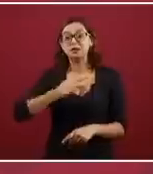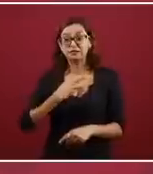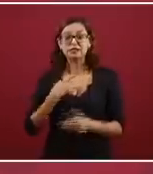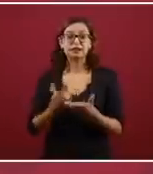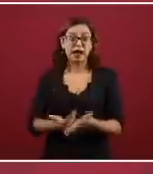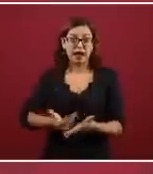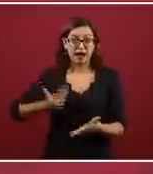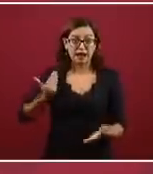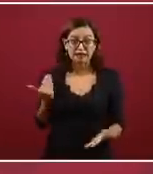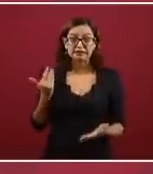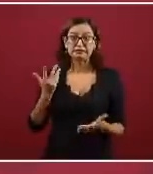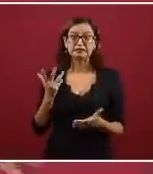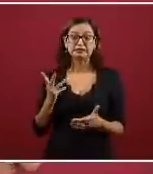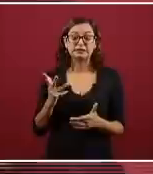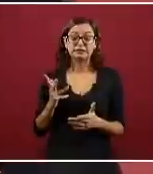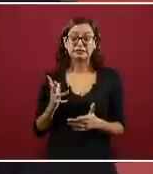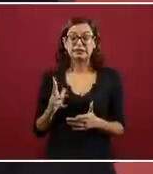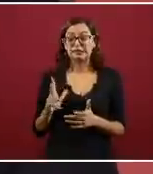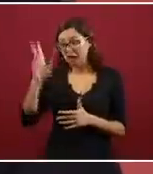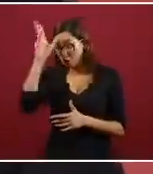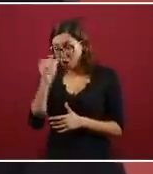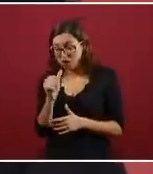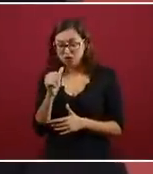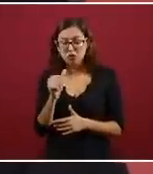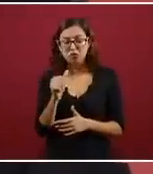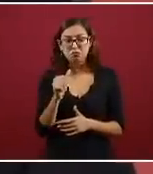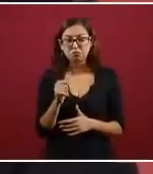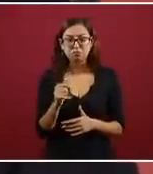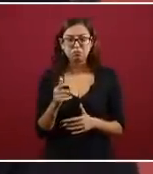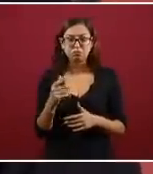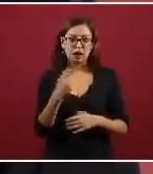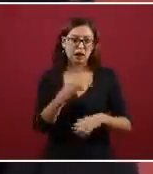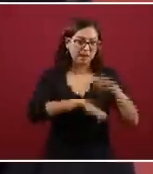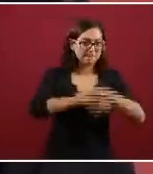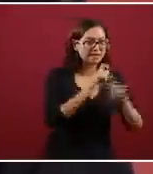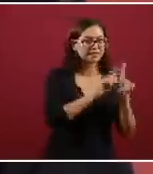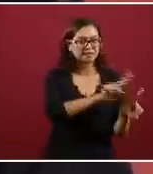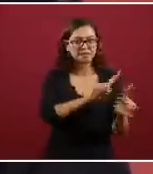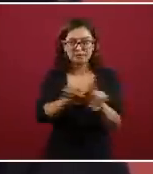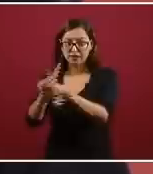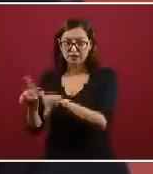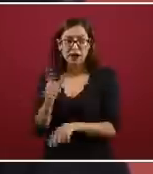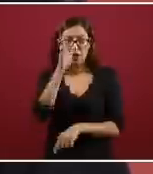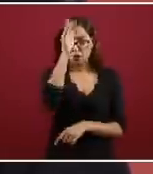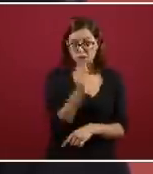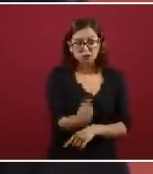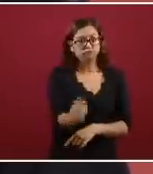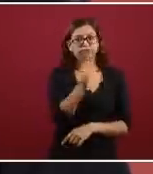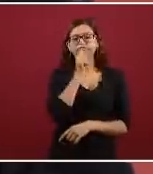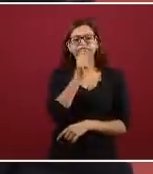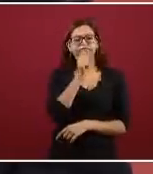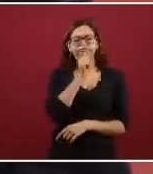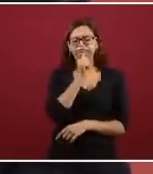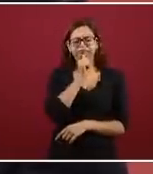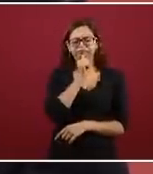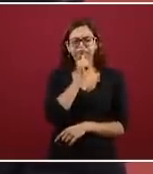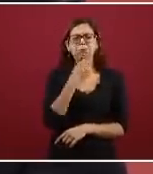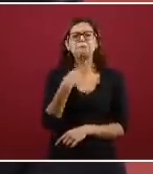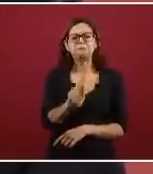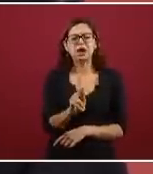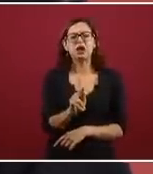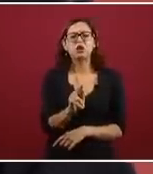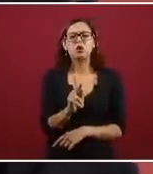antes de que se llegara el acuerdo con las empresas, lo primero